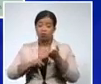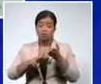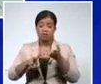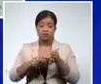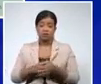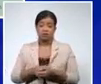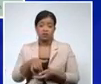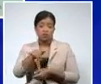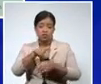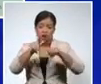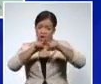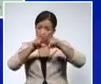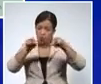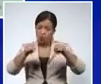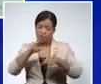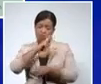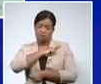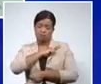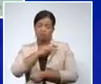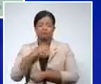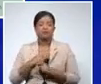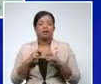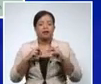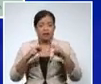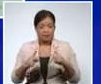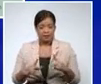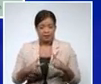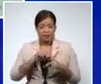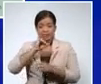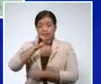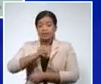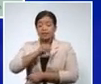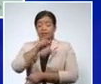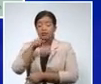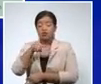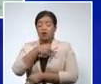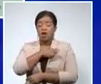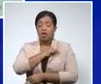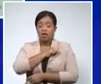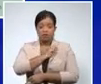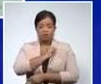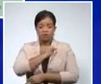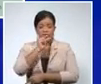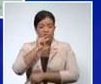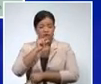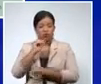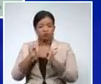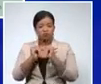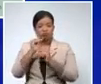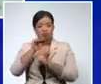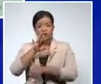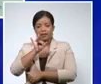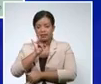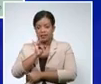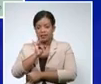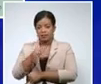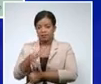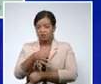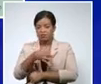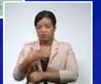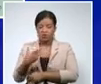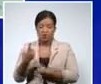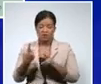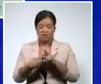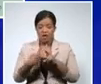Cuba. Reiteraba, 60 casos confirmados ayer, 47 más que el día anterior. En el municipio Bayamo el